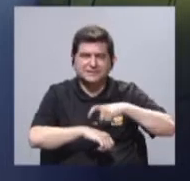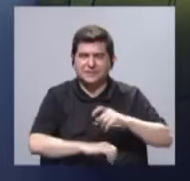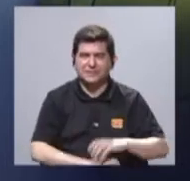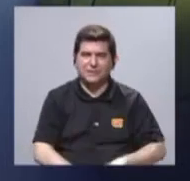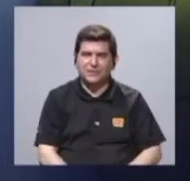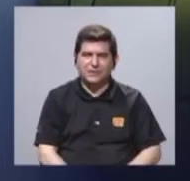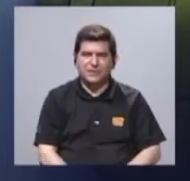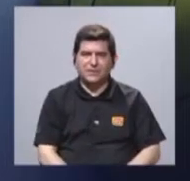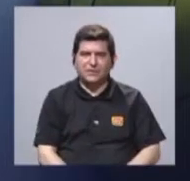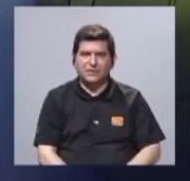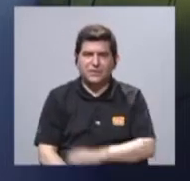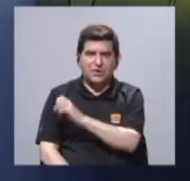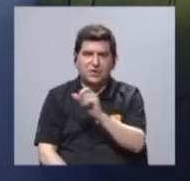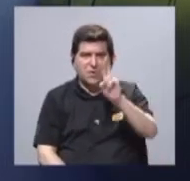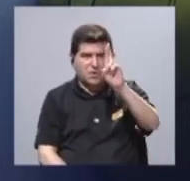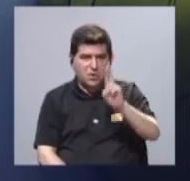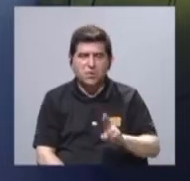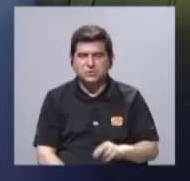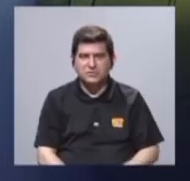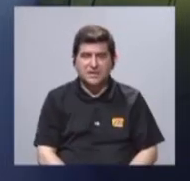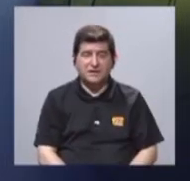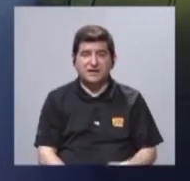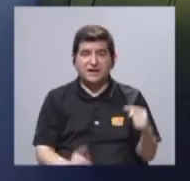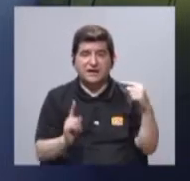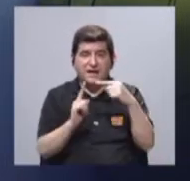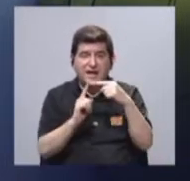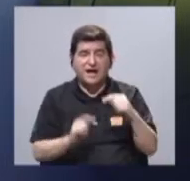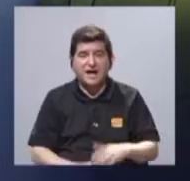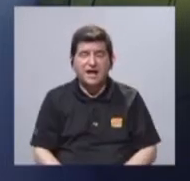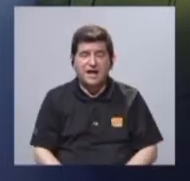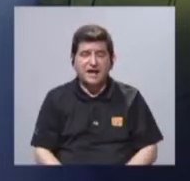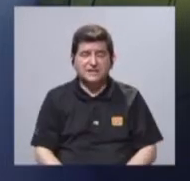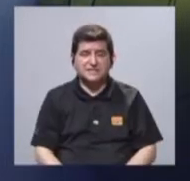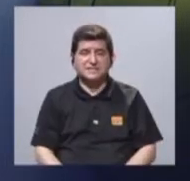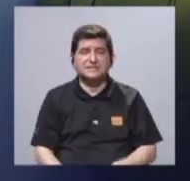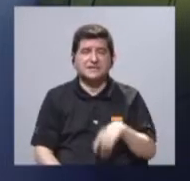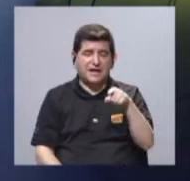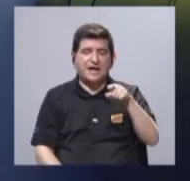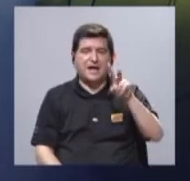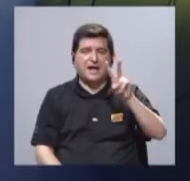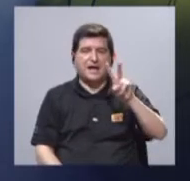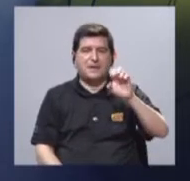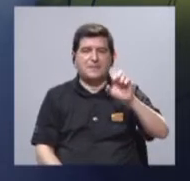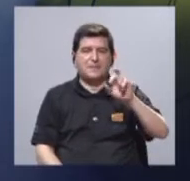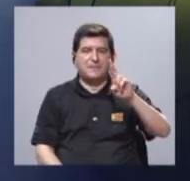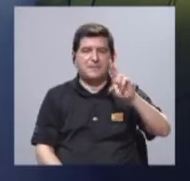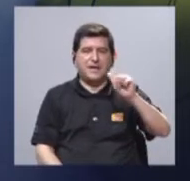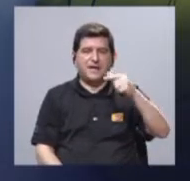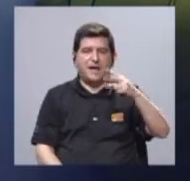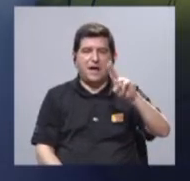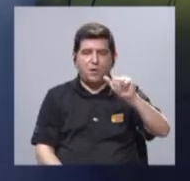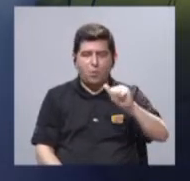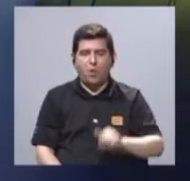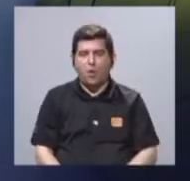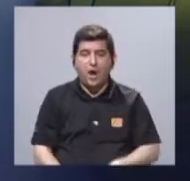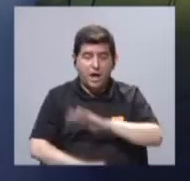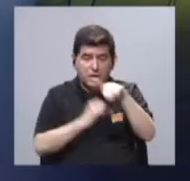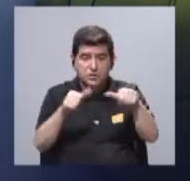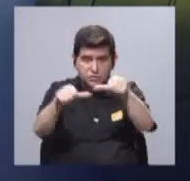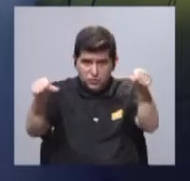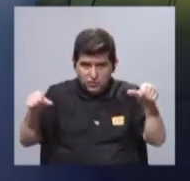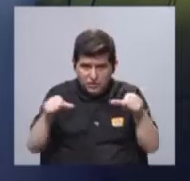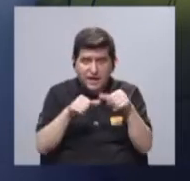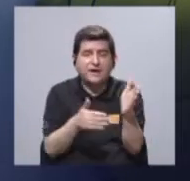en realidad en esa época Costa Rica llegaba hasta el escudo de Veragua,